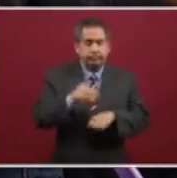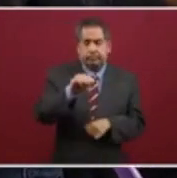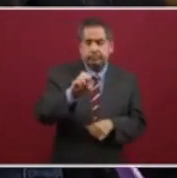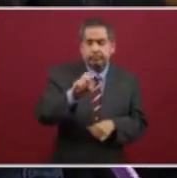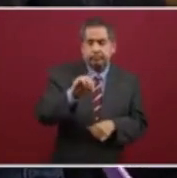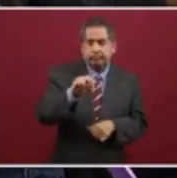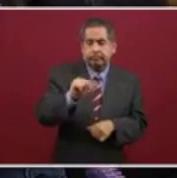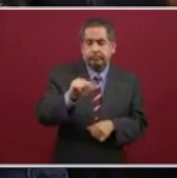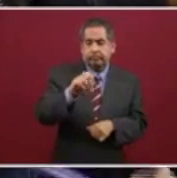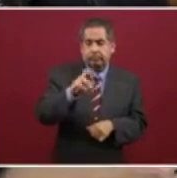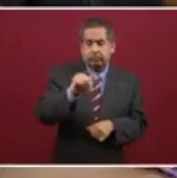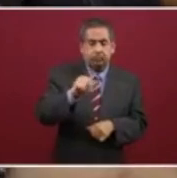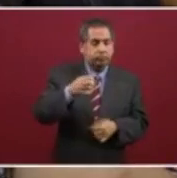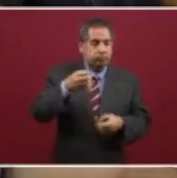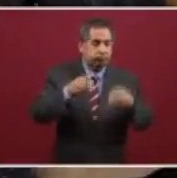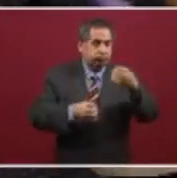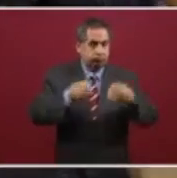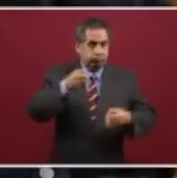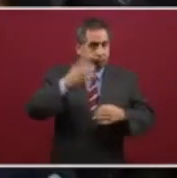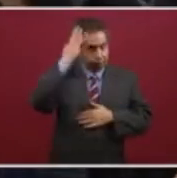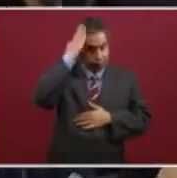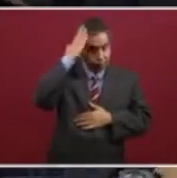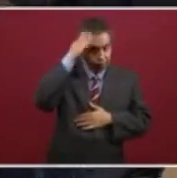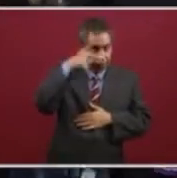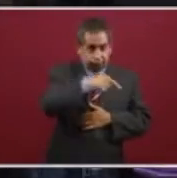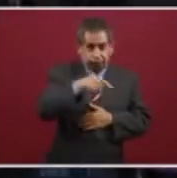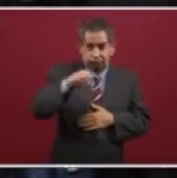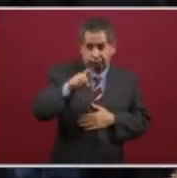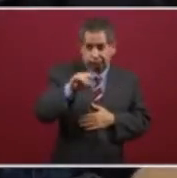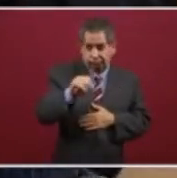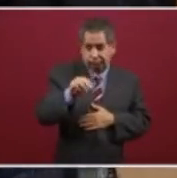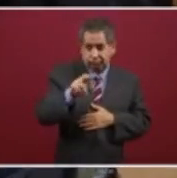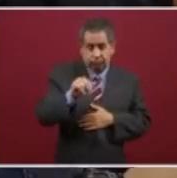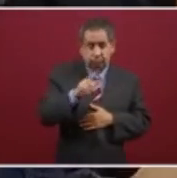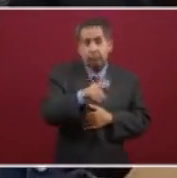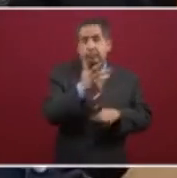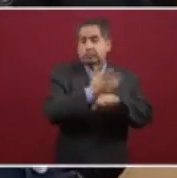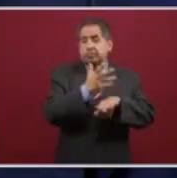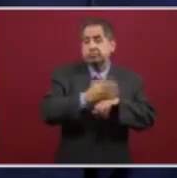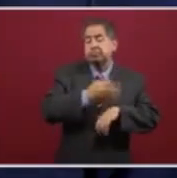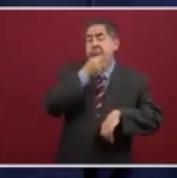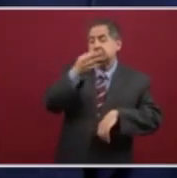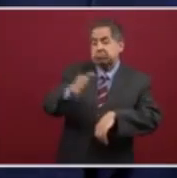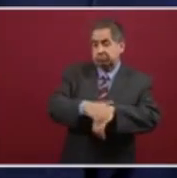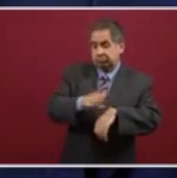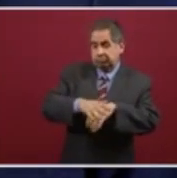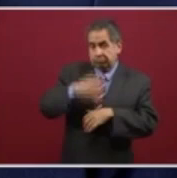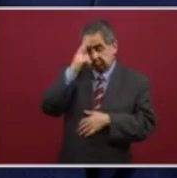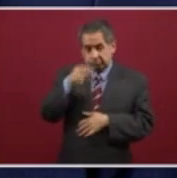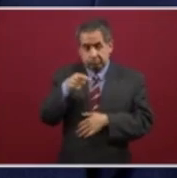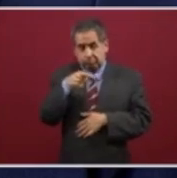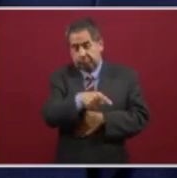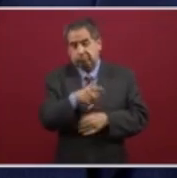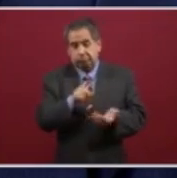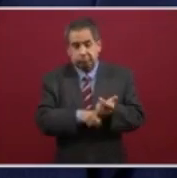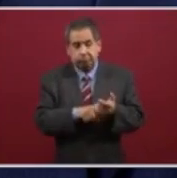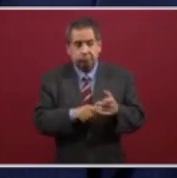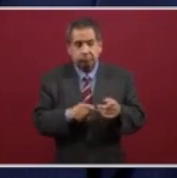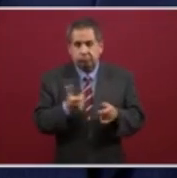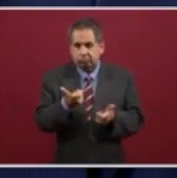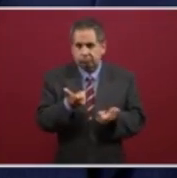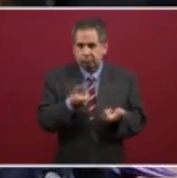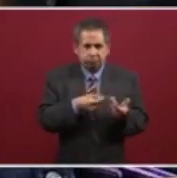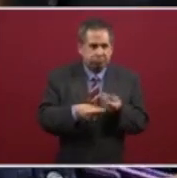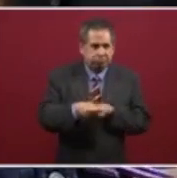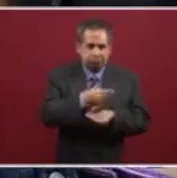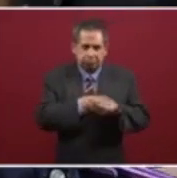Ayer nos dijo usted que ya Estados Unidos había notificado a México sobre estos